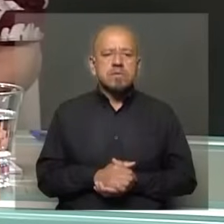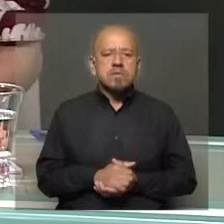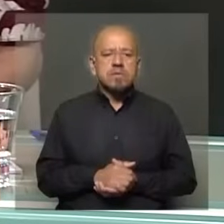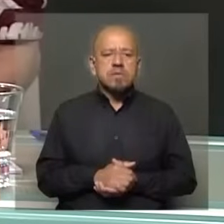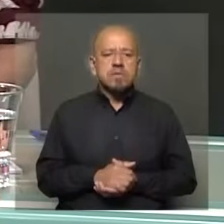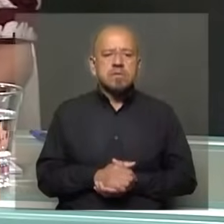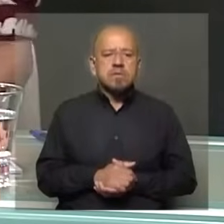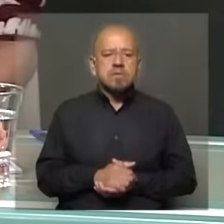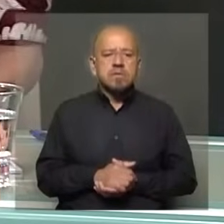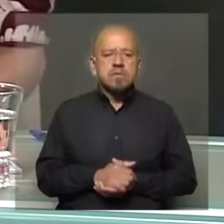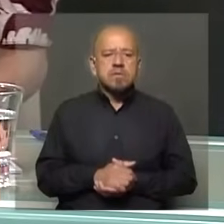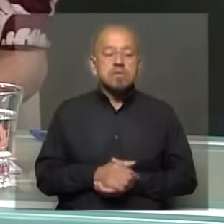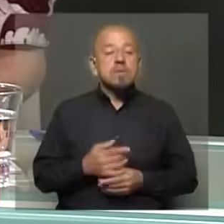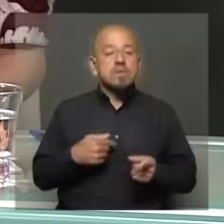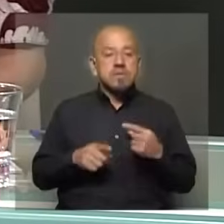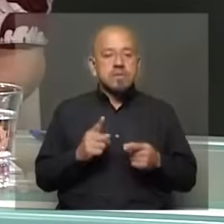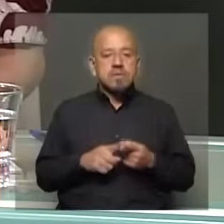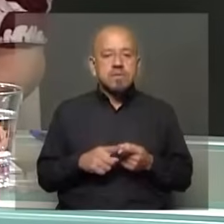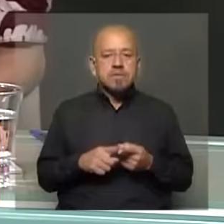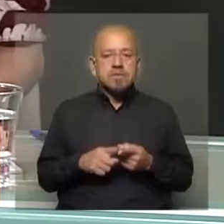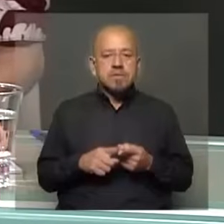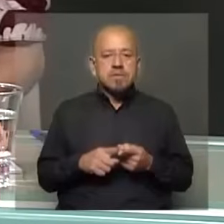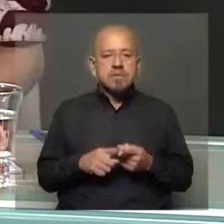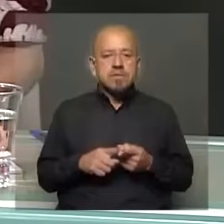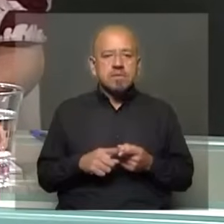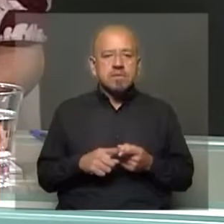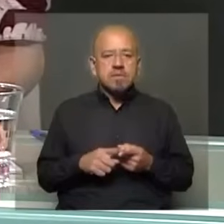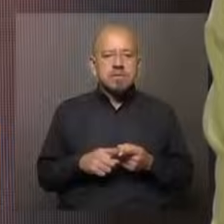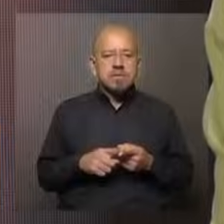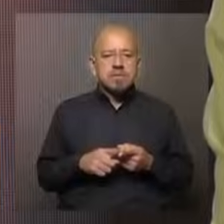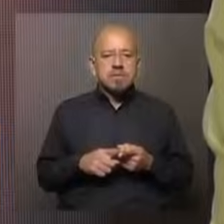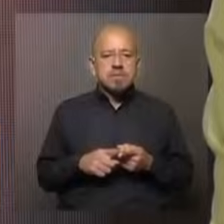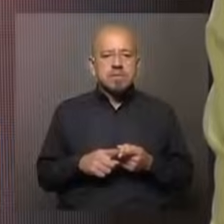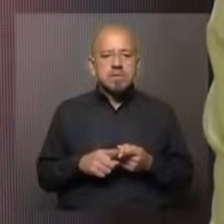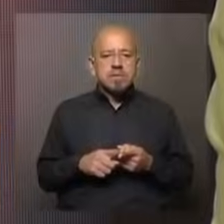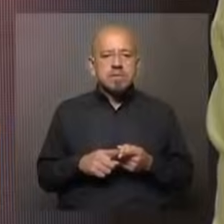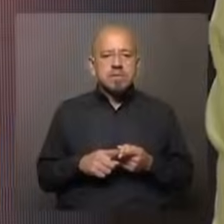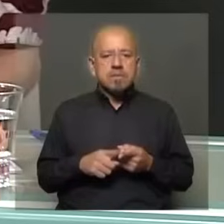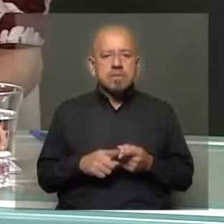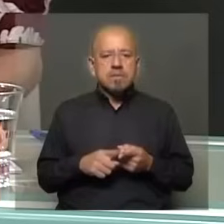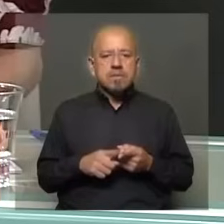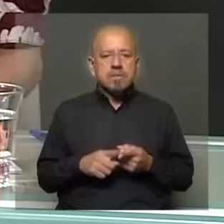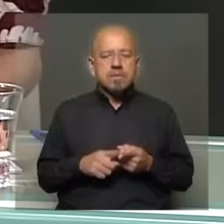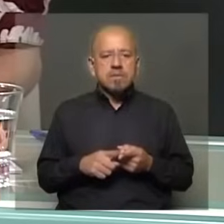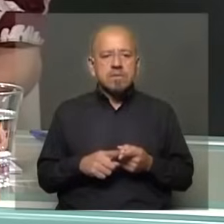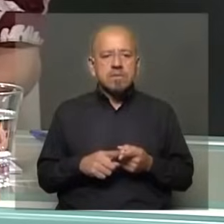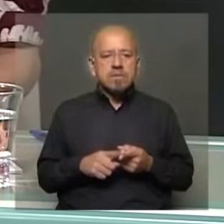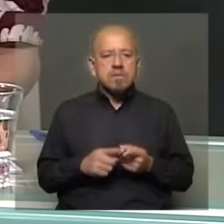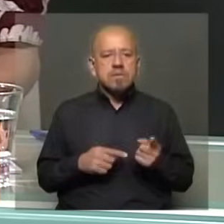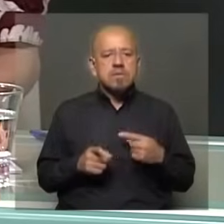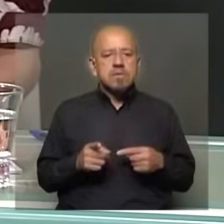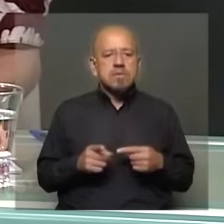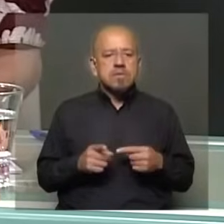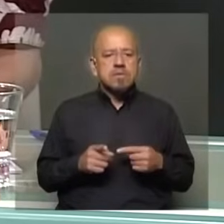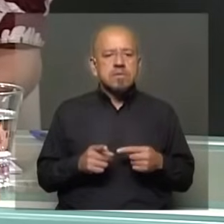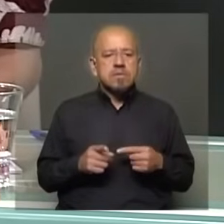Bueno, se lo respeto, entonces porque temo lo peor si le doy medio manijazo. No aceptan lobotomías. Pero me quedó